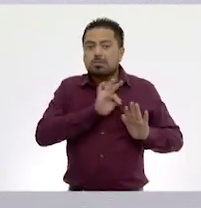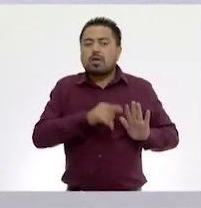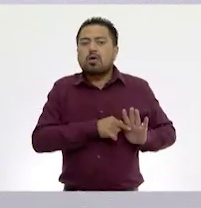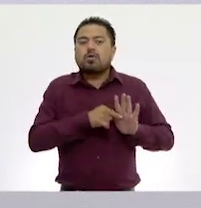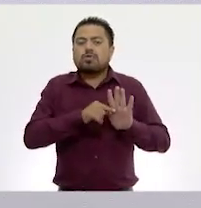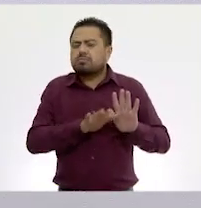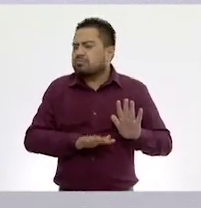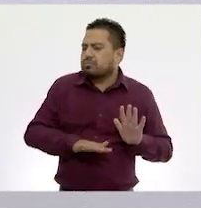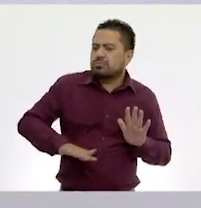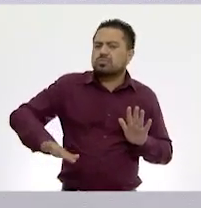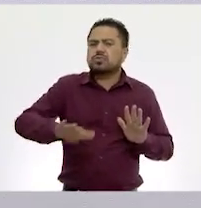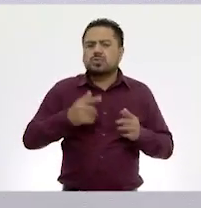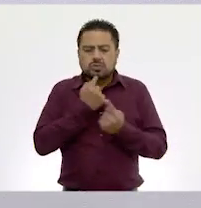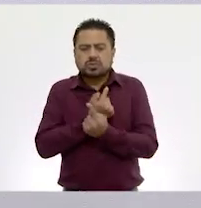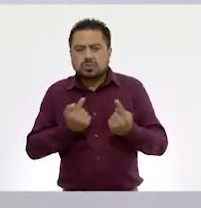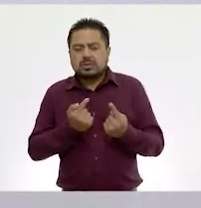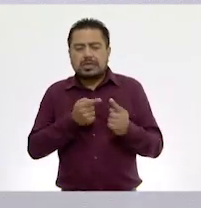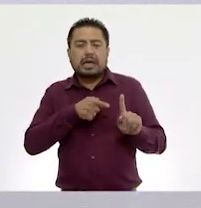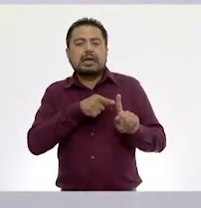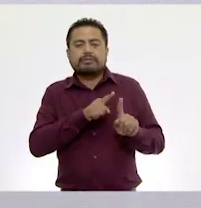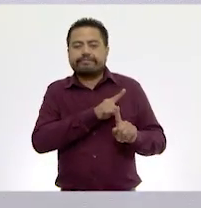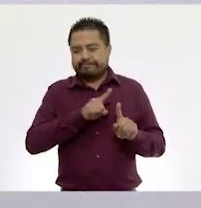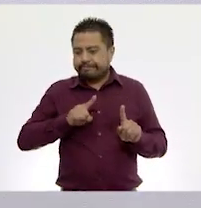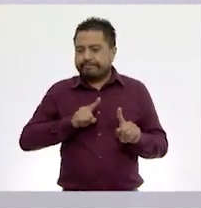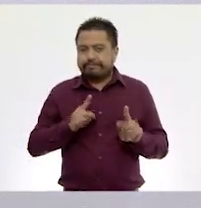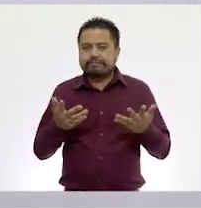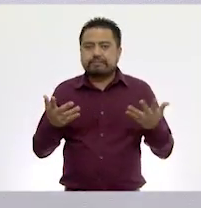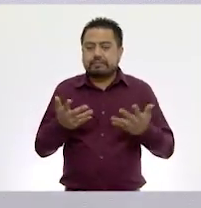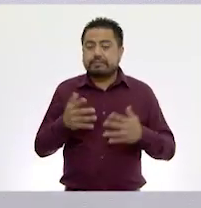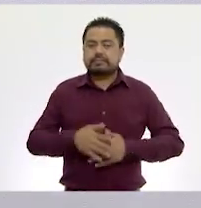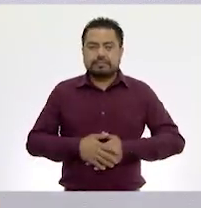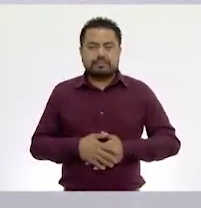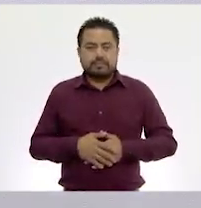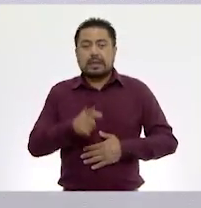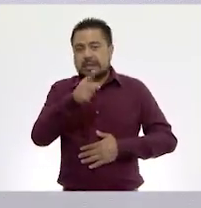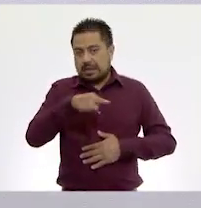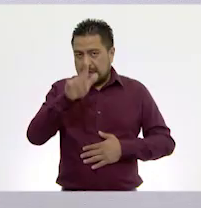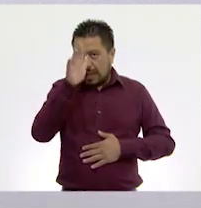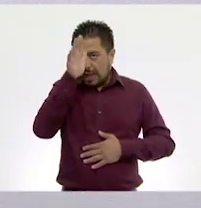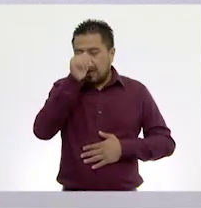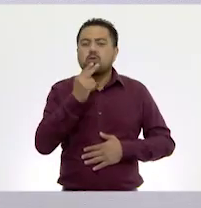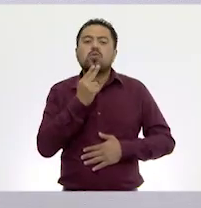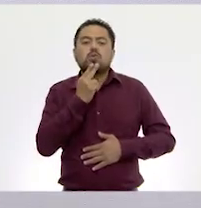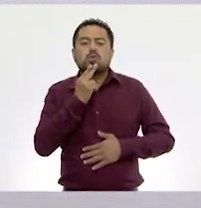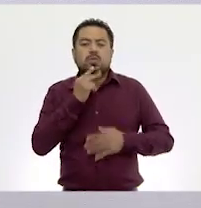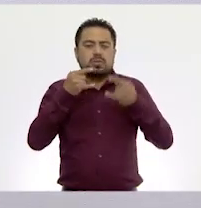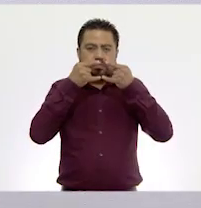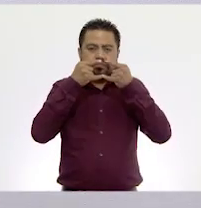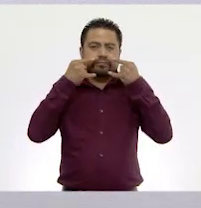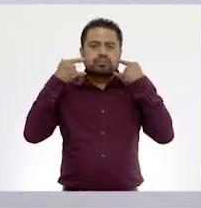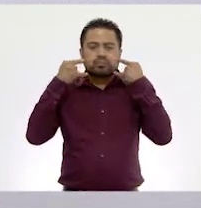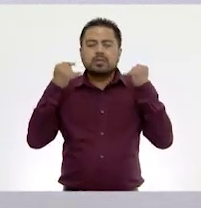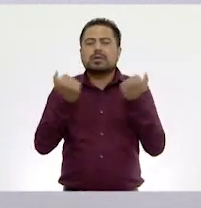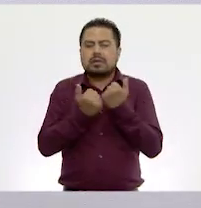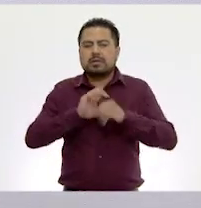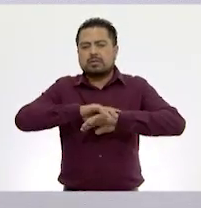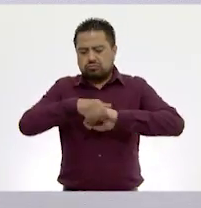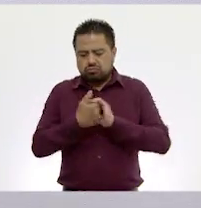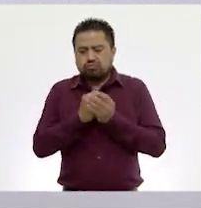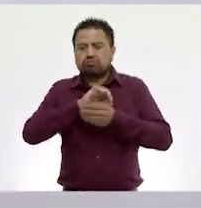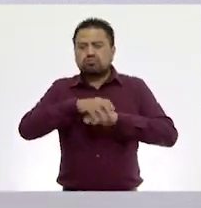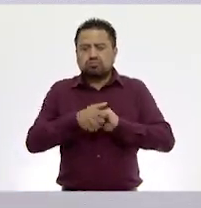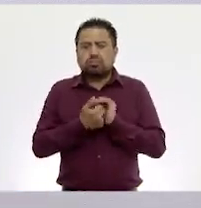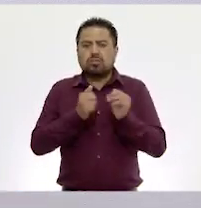las niñas y niños lo que hay que hacer. Así que recuerden utilizar cubrebocas y lavarse las